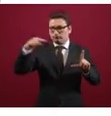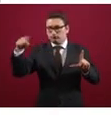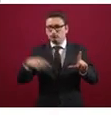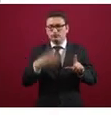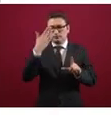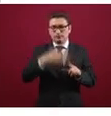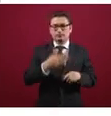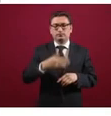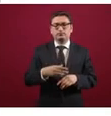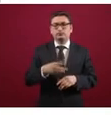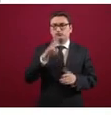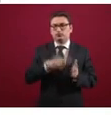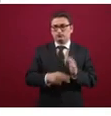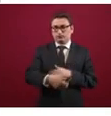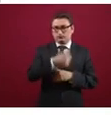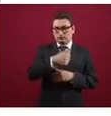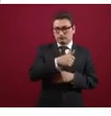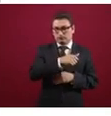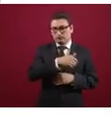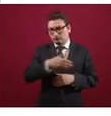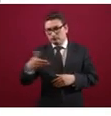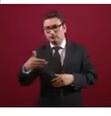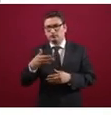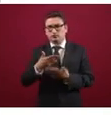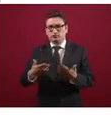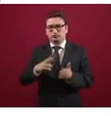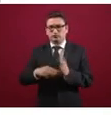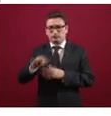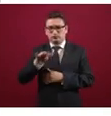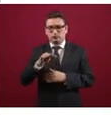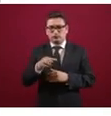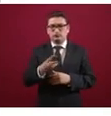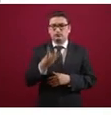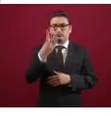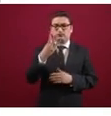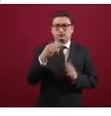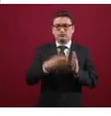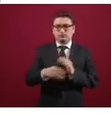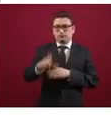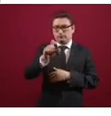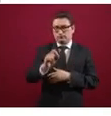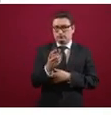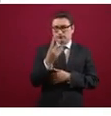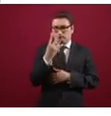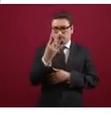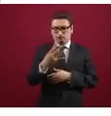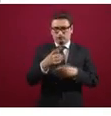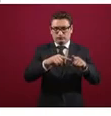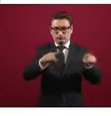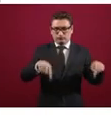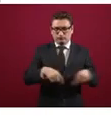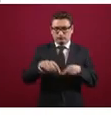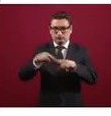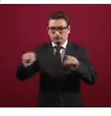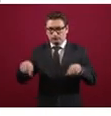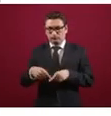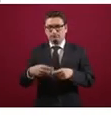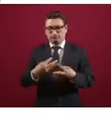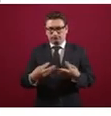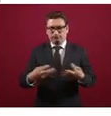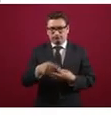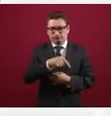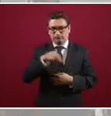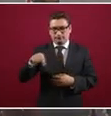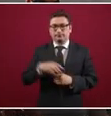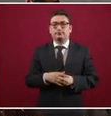a la fecha tenemos un total de 3 mil 24 fosas clandestinas en los